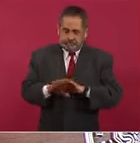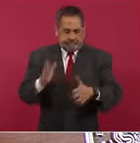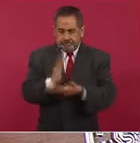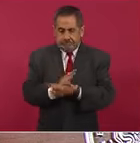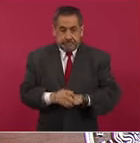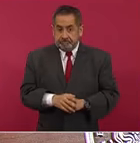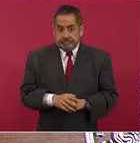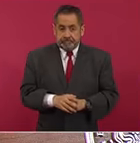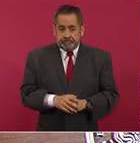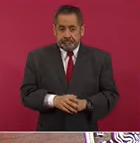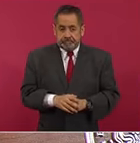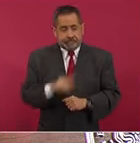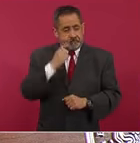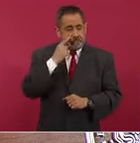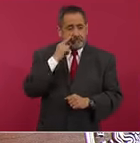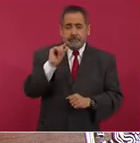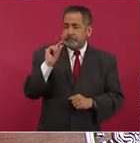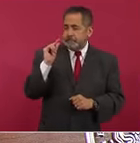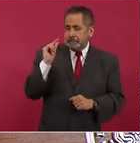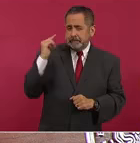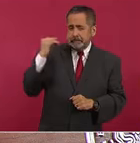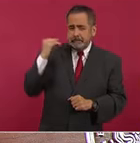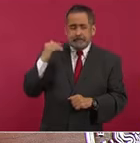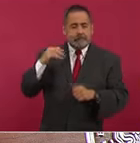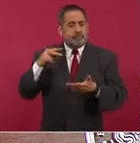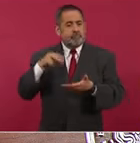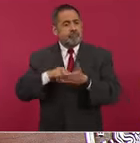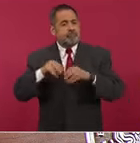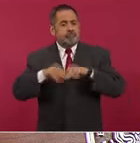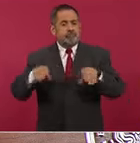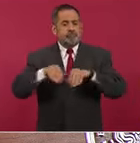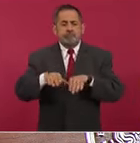Hace unos días que informamos sobre seguridad,